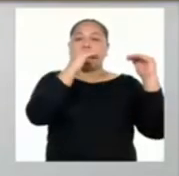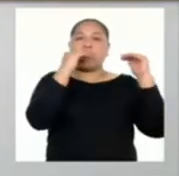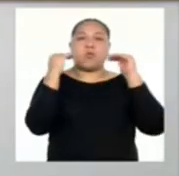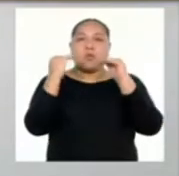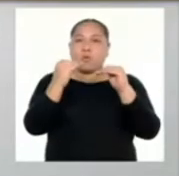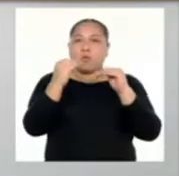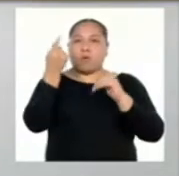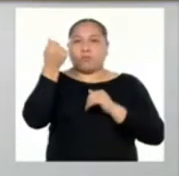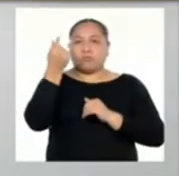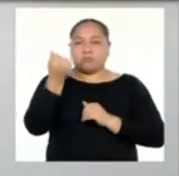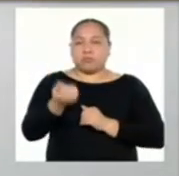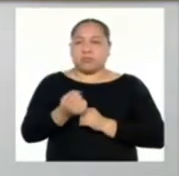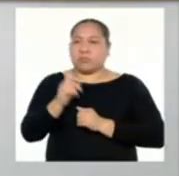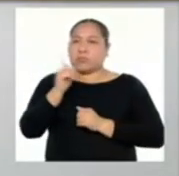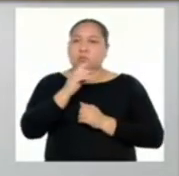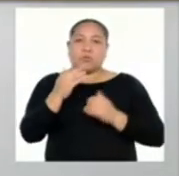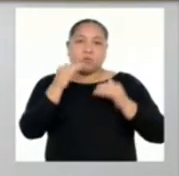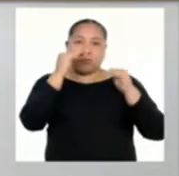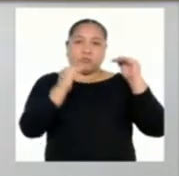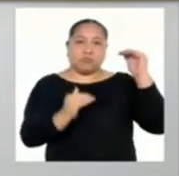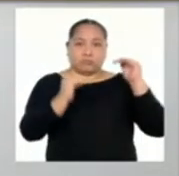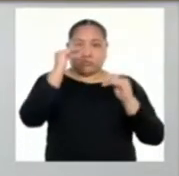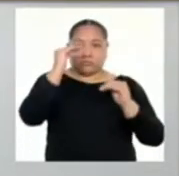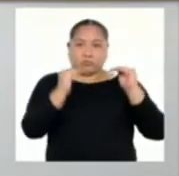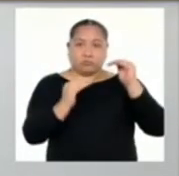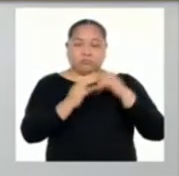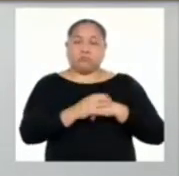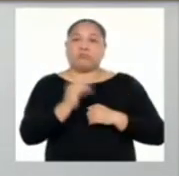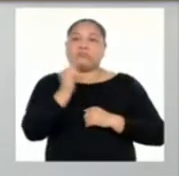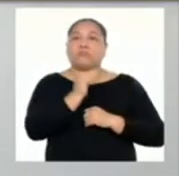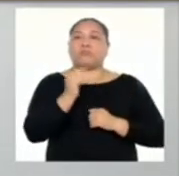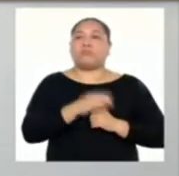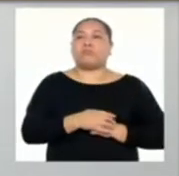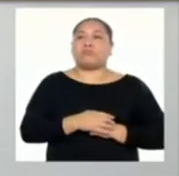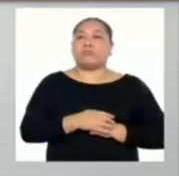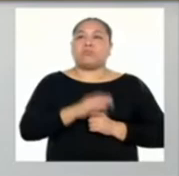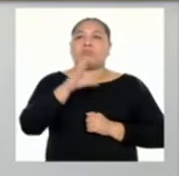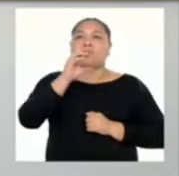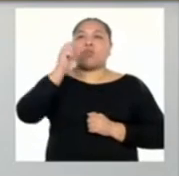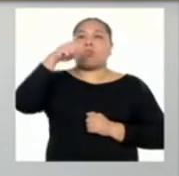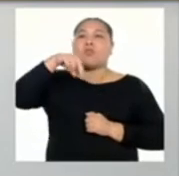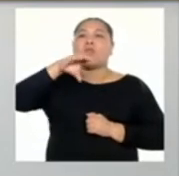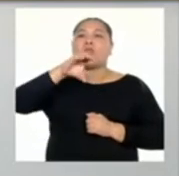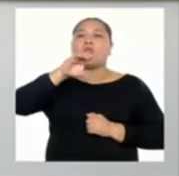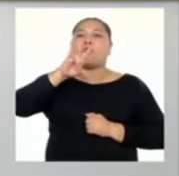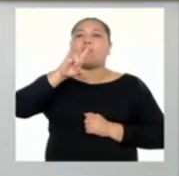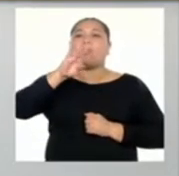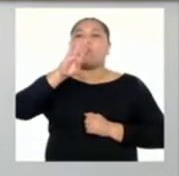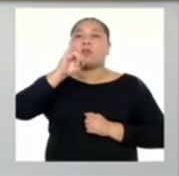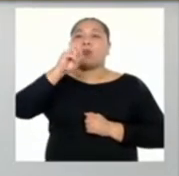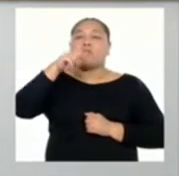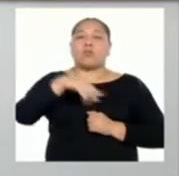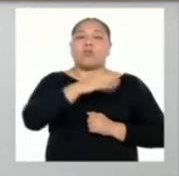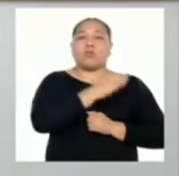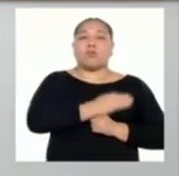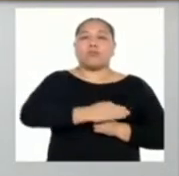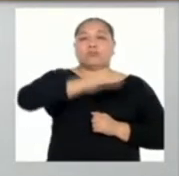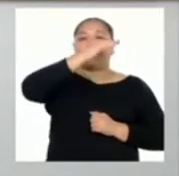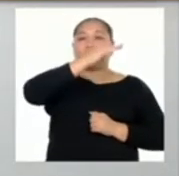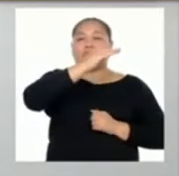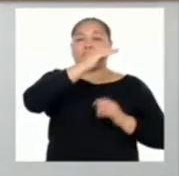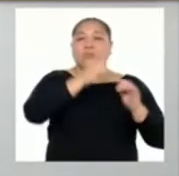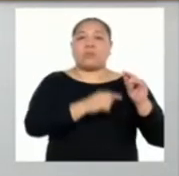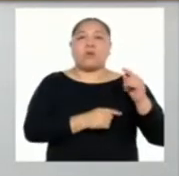casta. Cuando no era así, y se daba una situación de concubinato entre nobles españoles